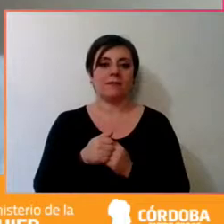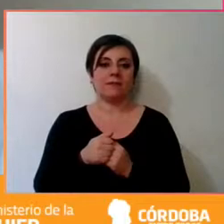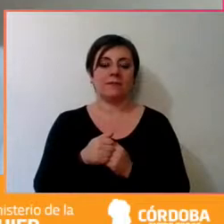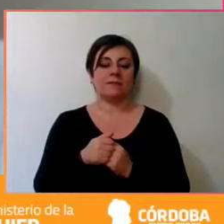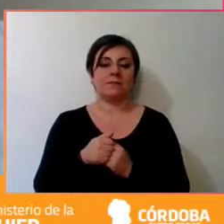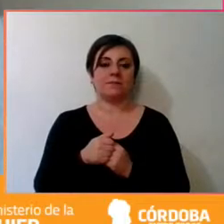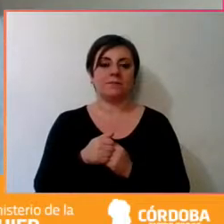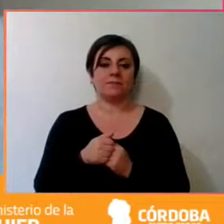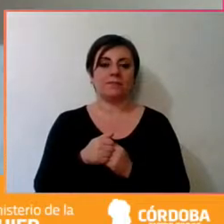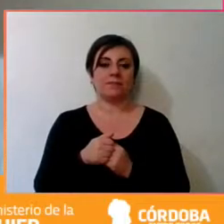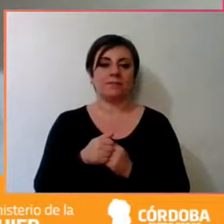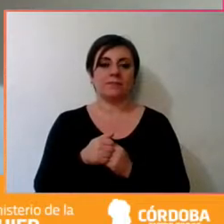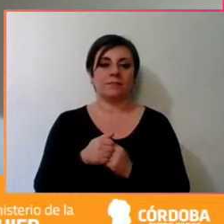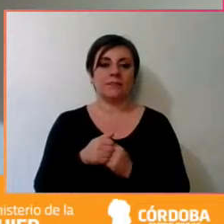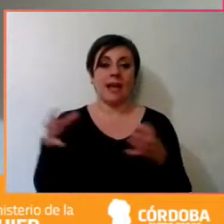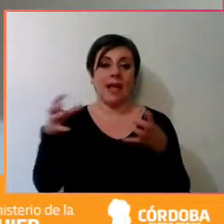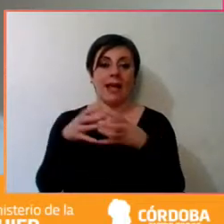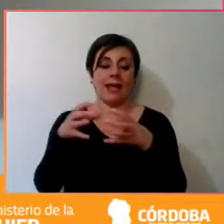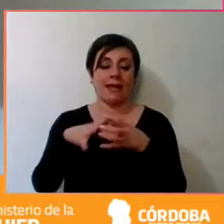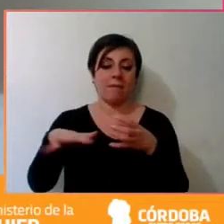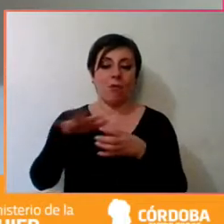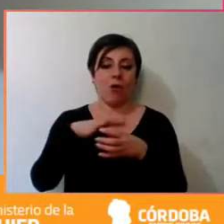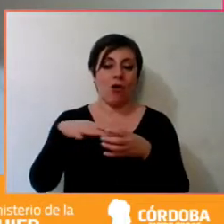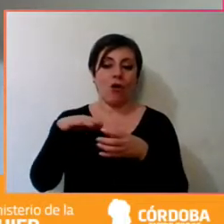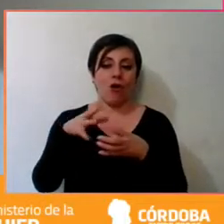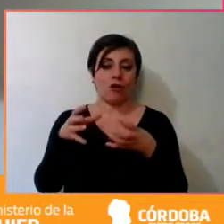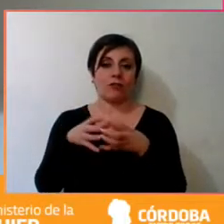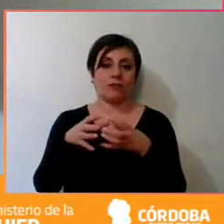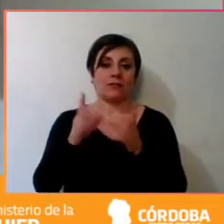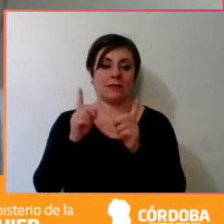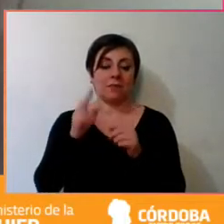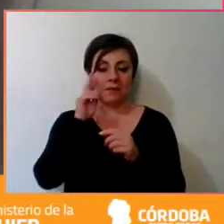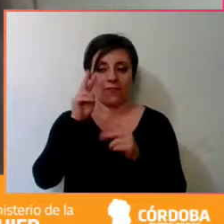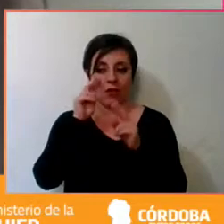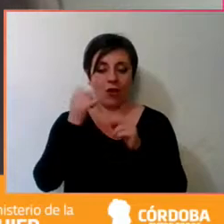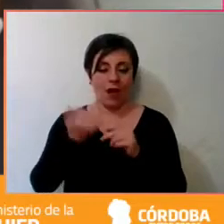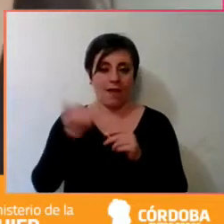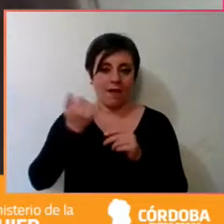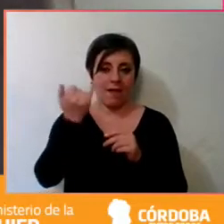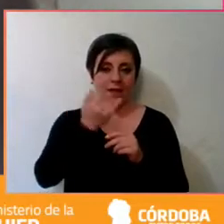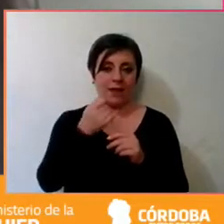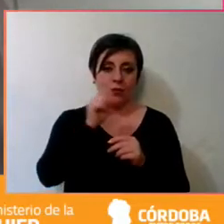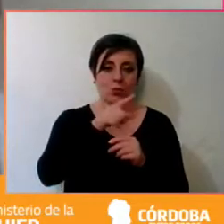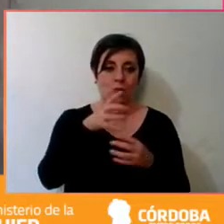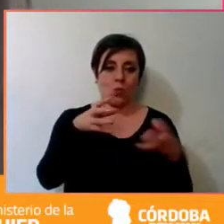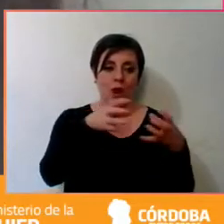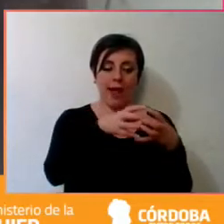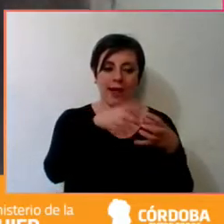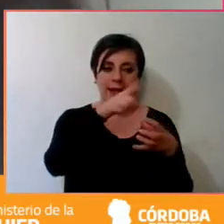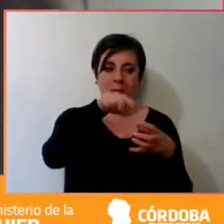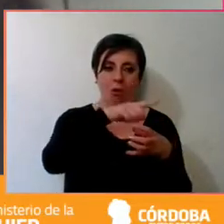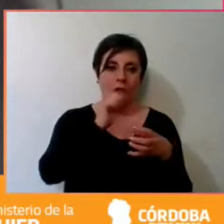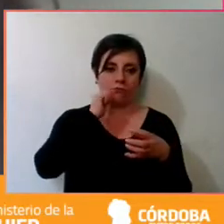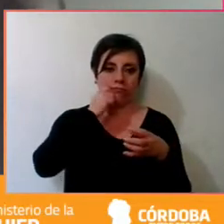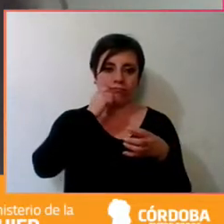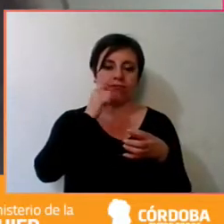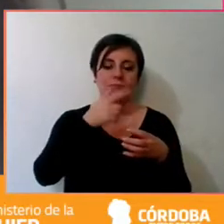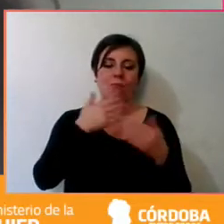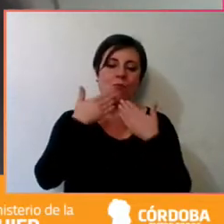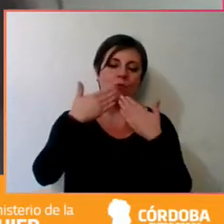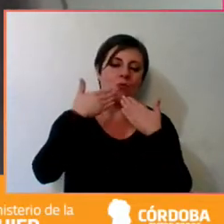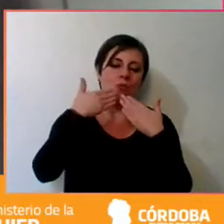municipalistas, al equipo de Alejandra Mora, veo también que están por ahí, y a todo tu equipo, ministra querida,